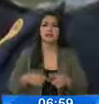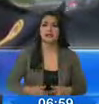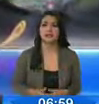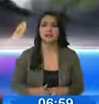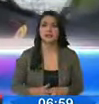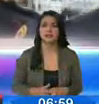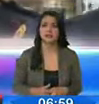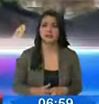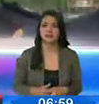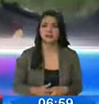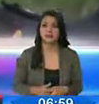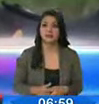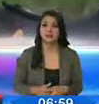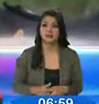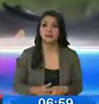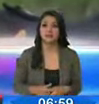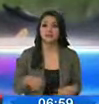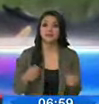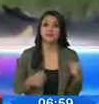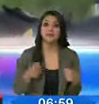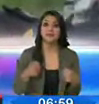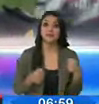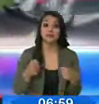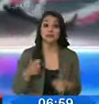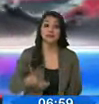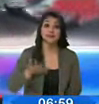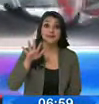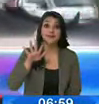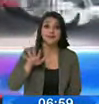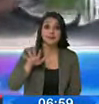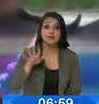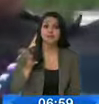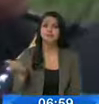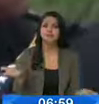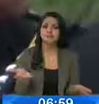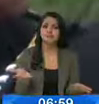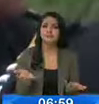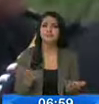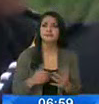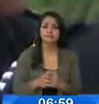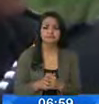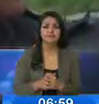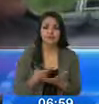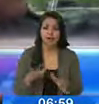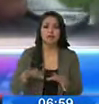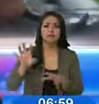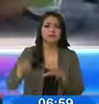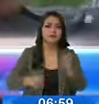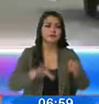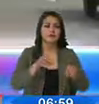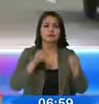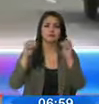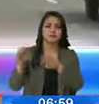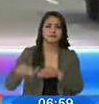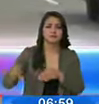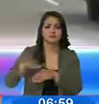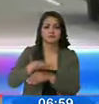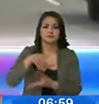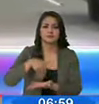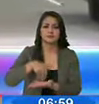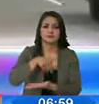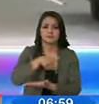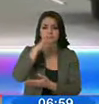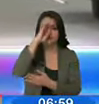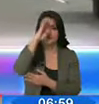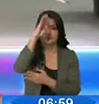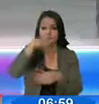con lesiones. Los vehículos, todos los 5 vehículos están siendo en este momento retirados del lugar del accidente. Ocurrió en el kilómetro 3